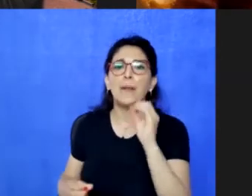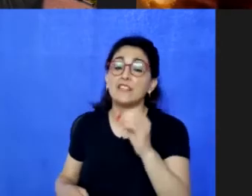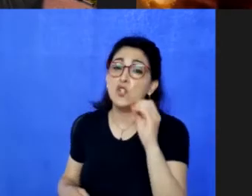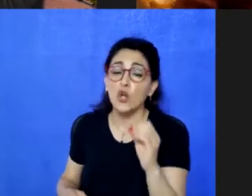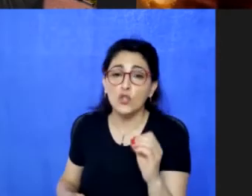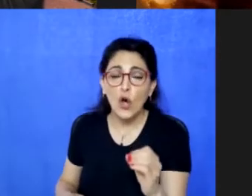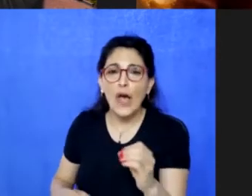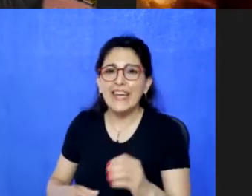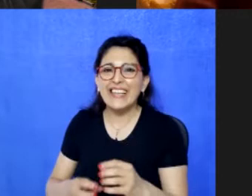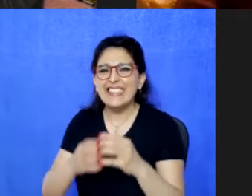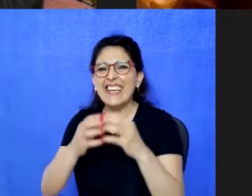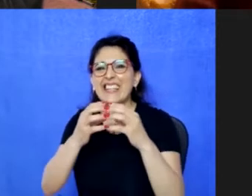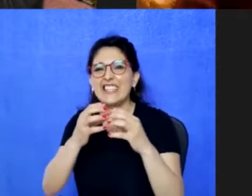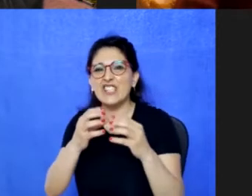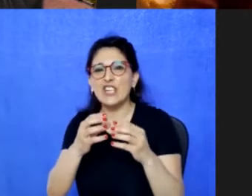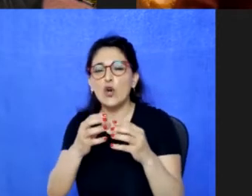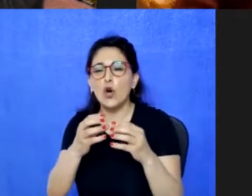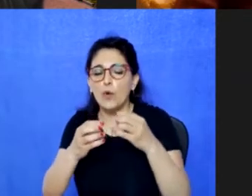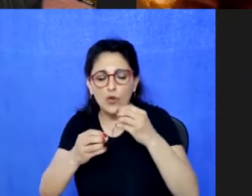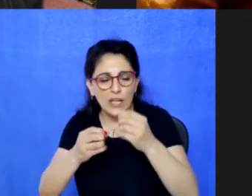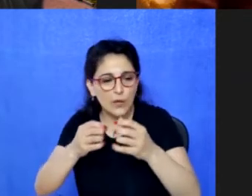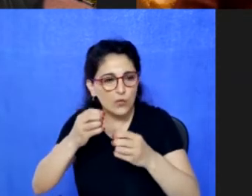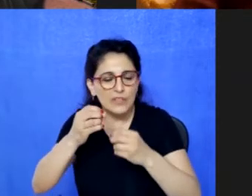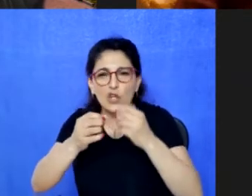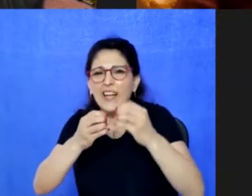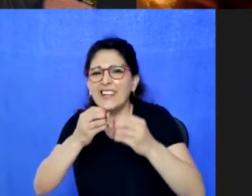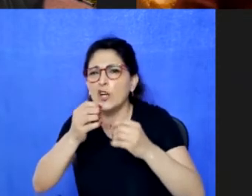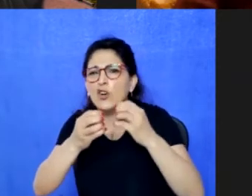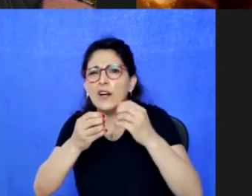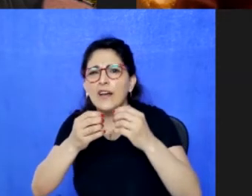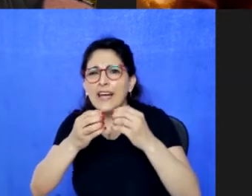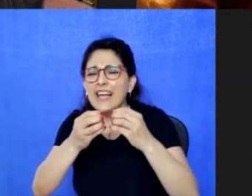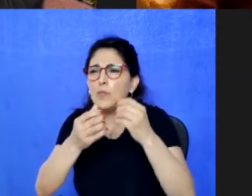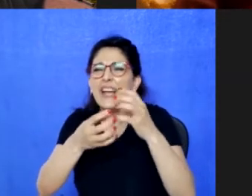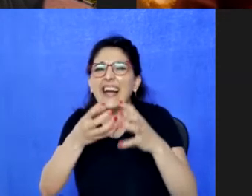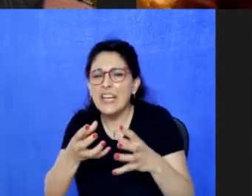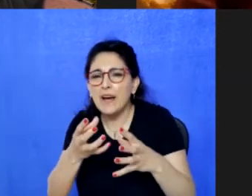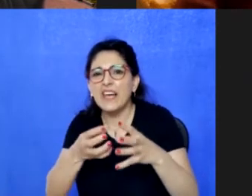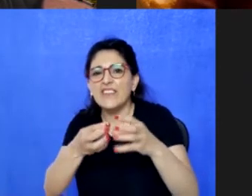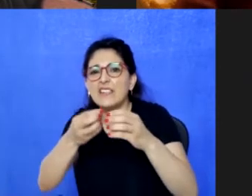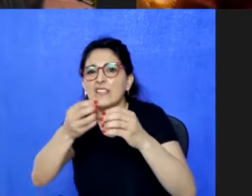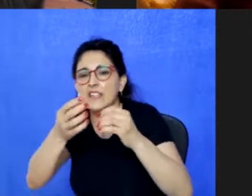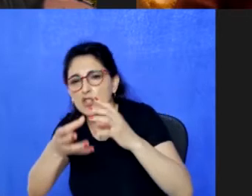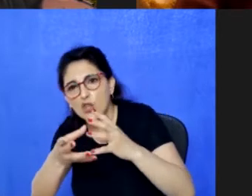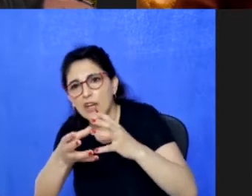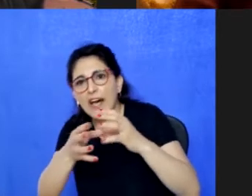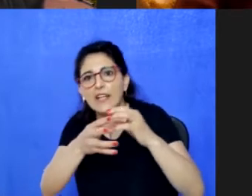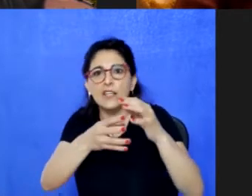comía pastichotto, que tenía relleno como de chocolate, era como una crema que a veces